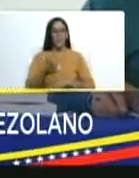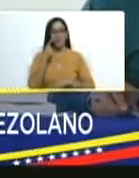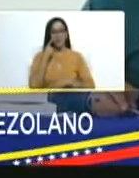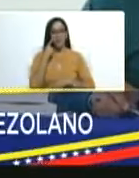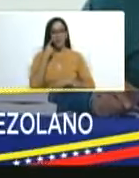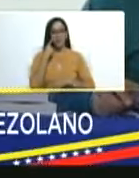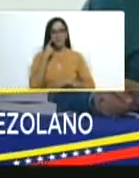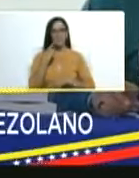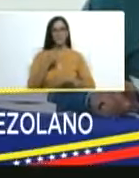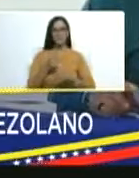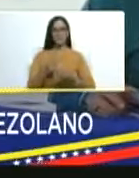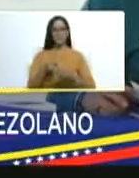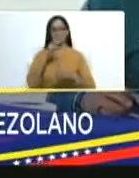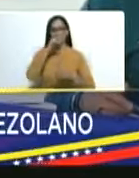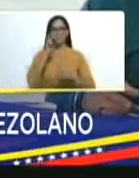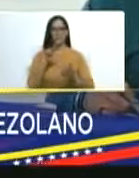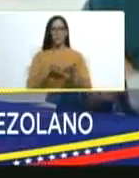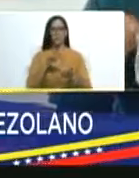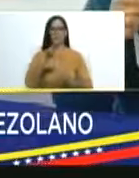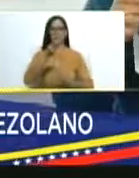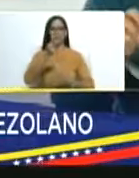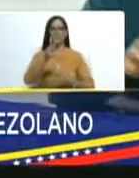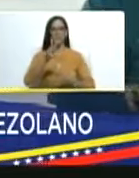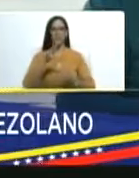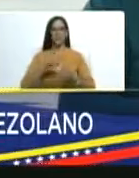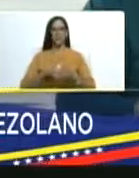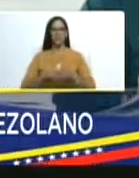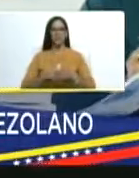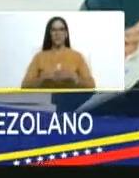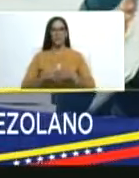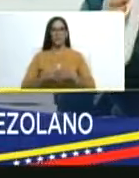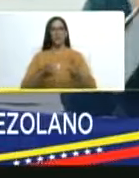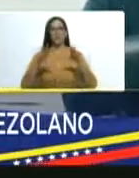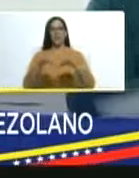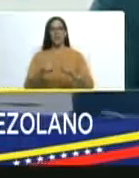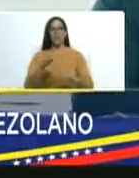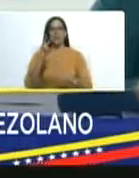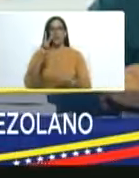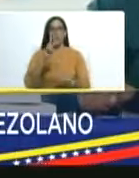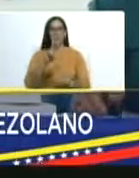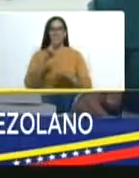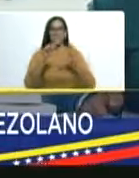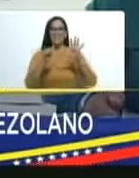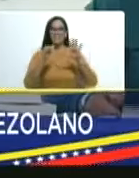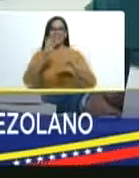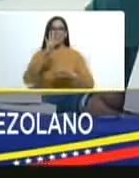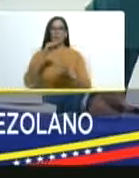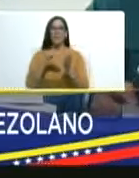ustedes, en el año 2023 se capturaron